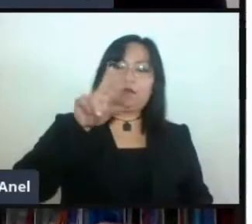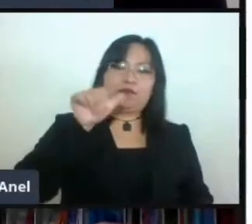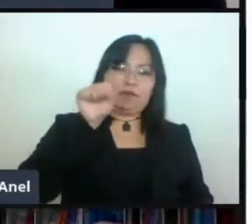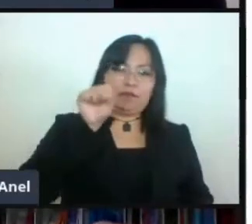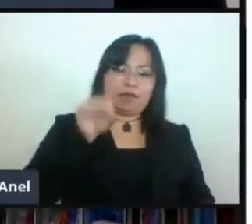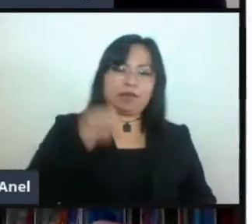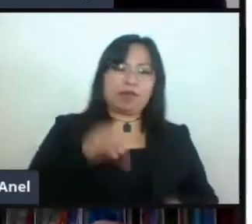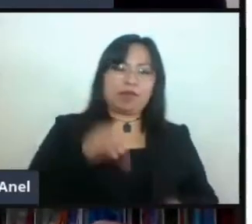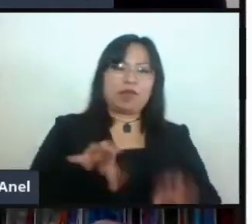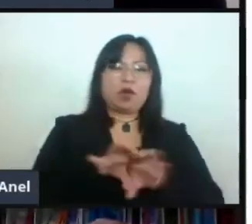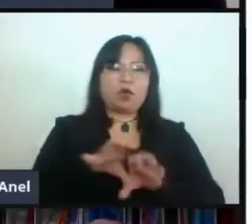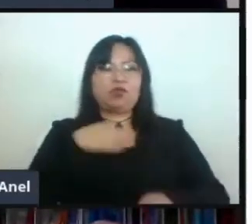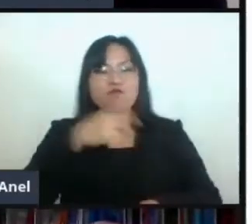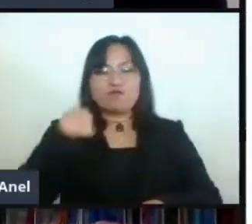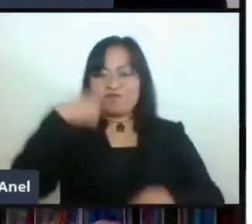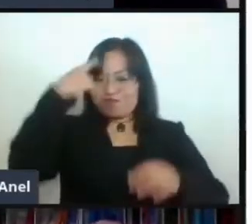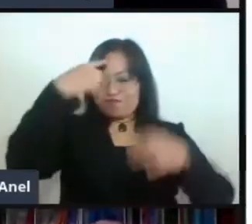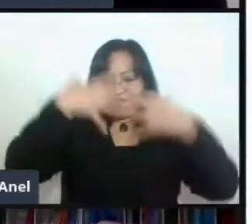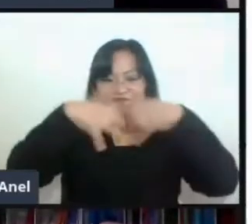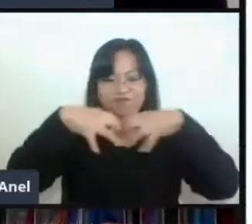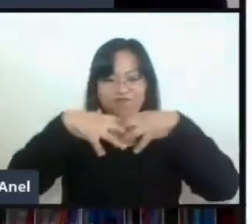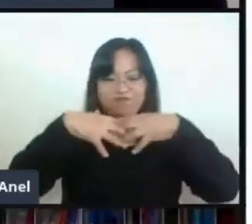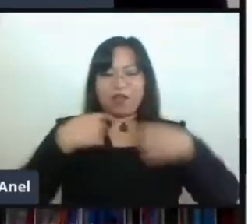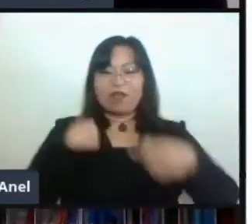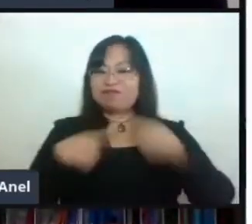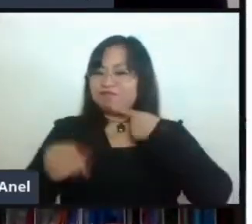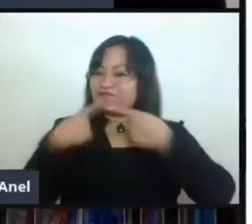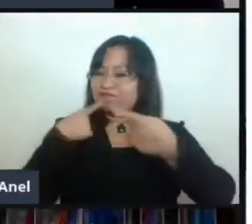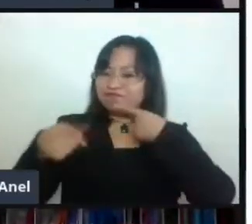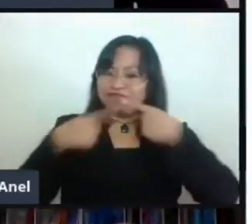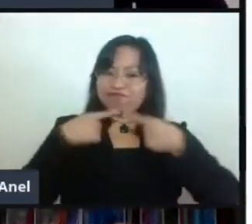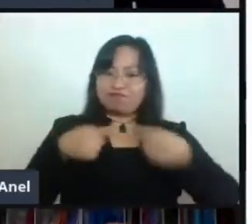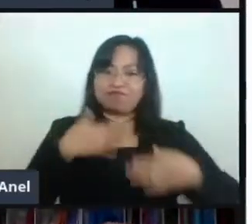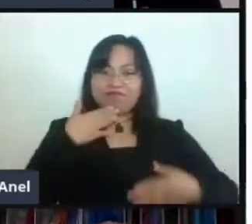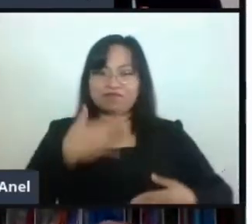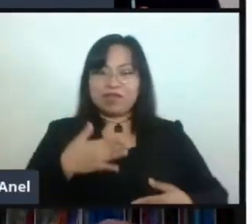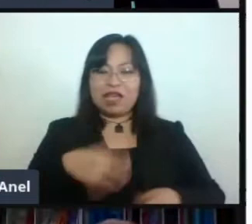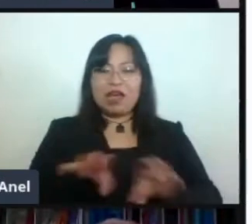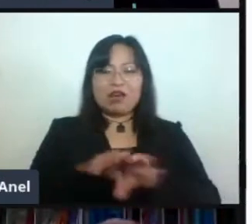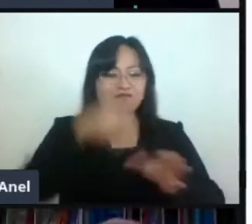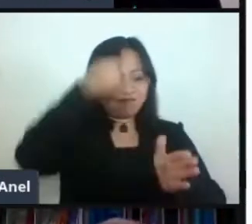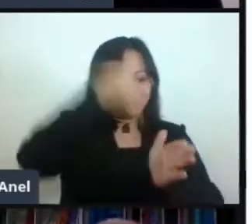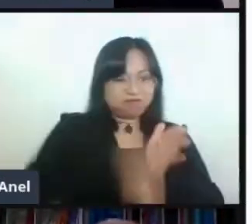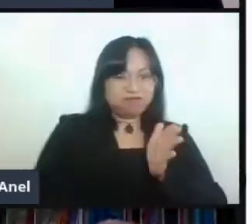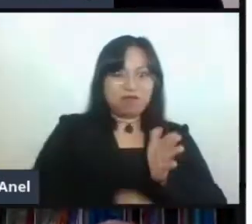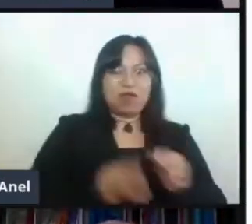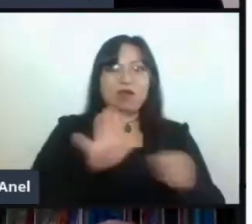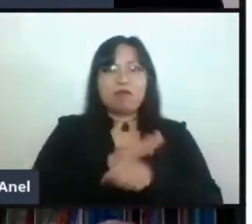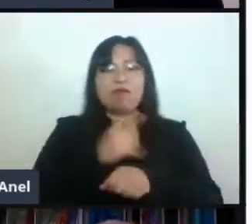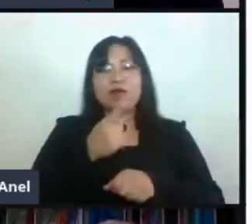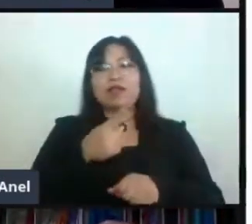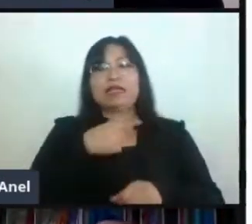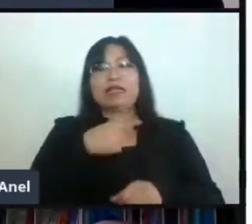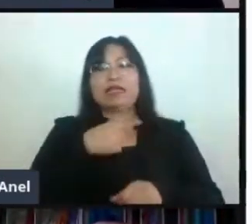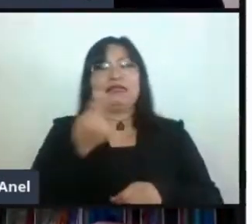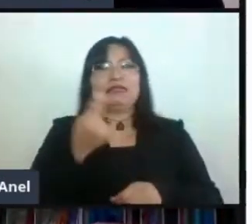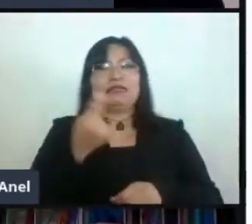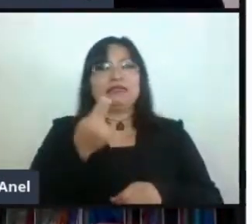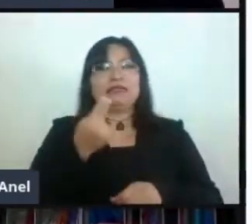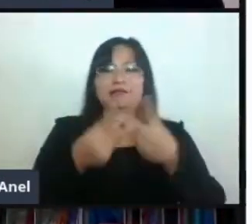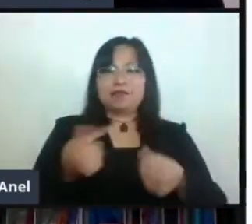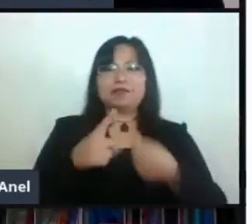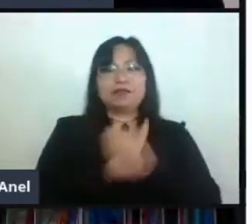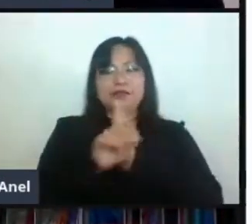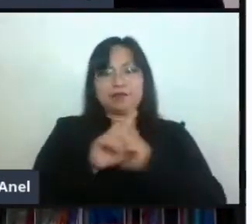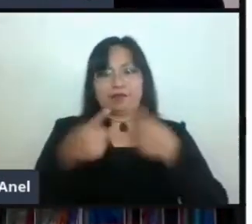crítico, porque este es un procedimiento adecuado para resolver determinada situación. Tu procedimiento